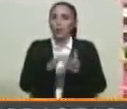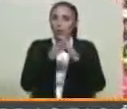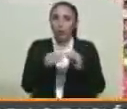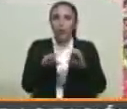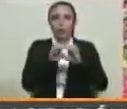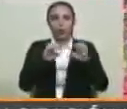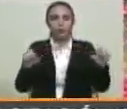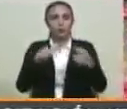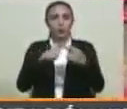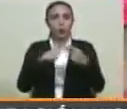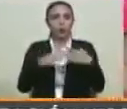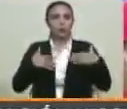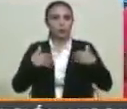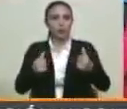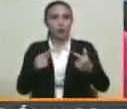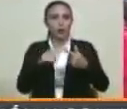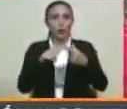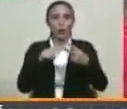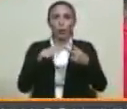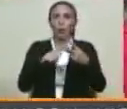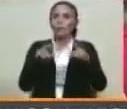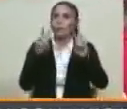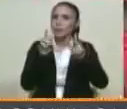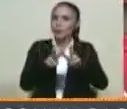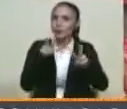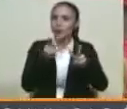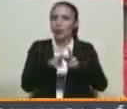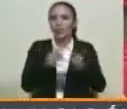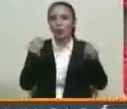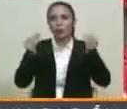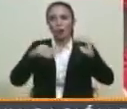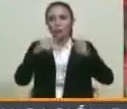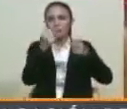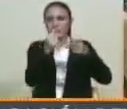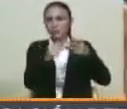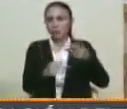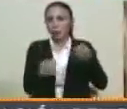salud, de la gran misión Vivienda Venezuela.